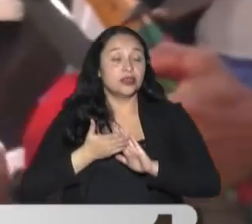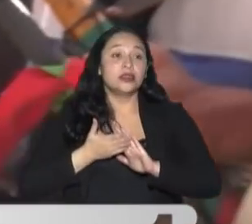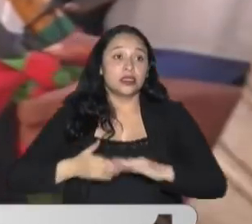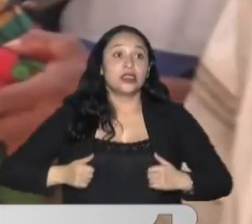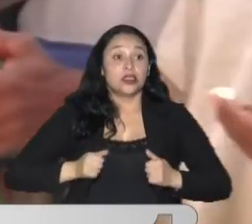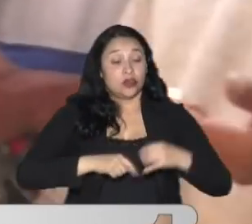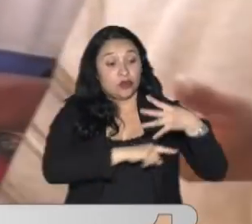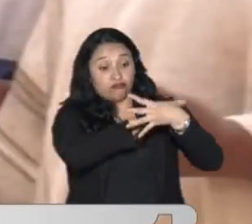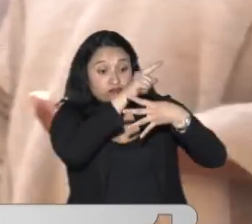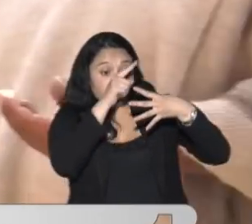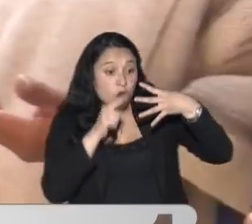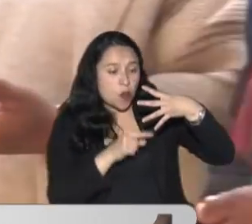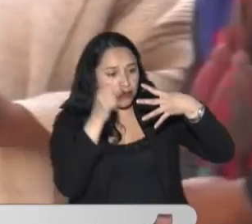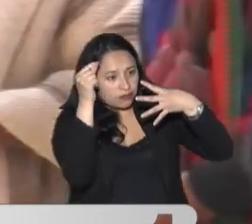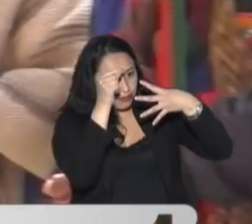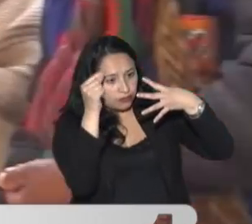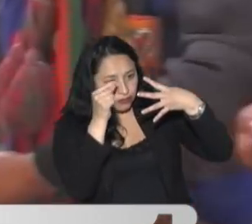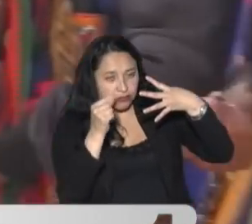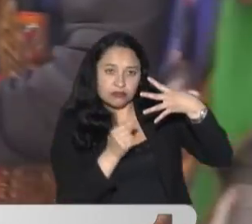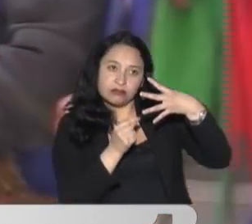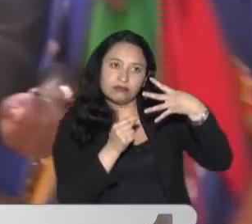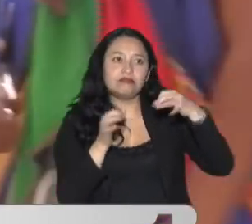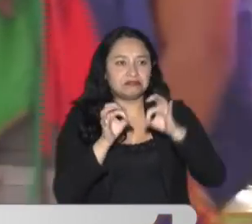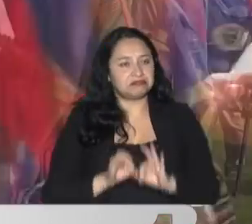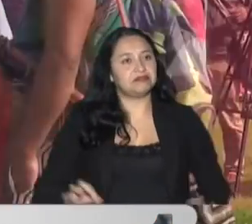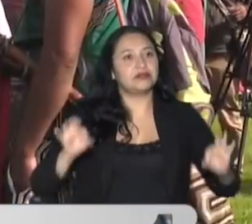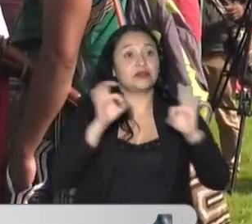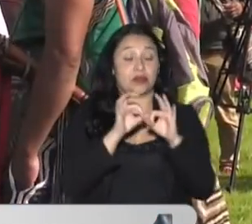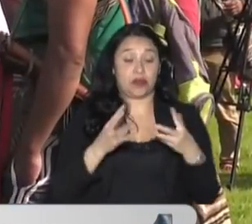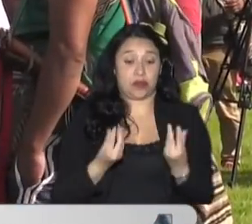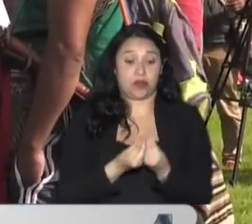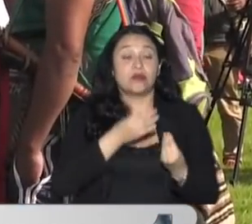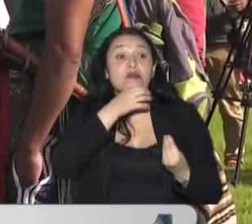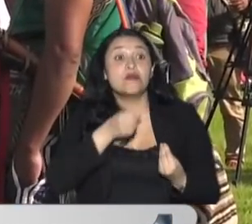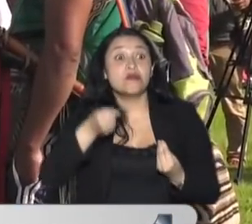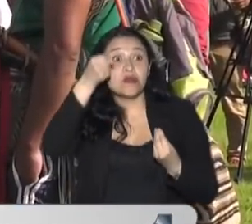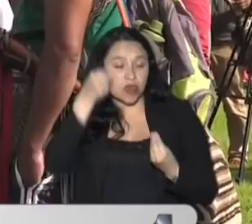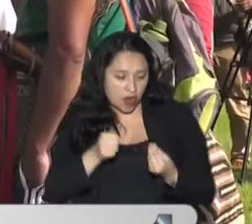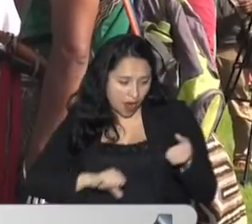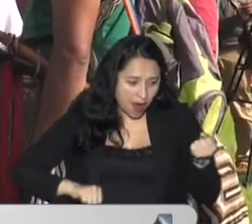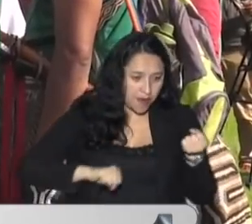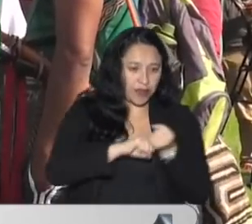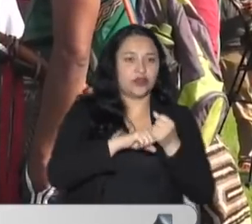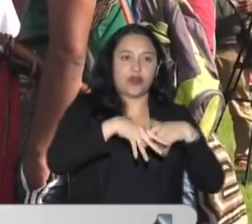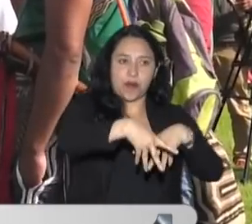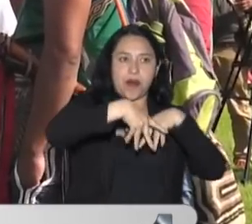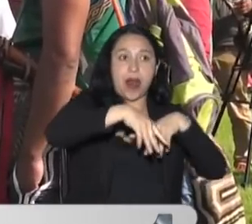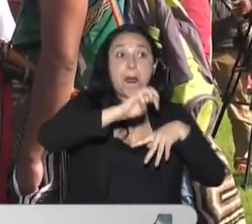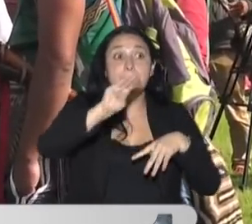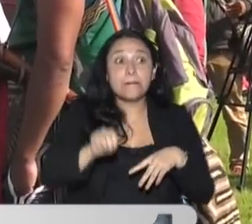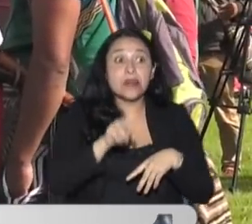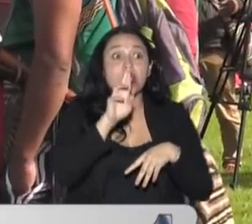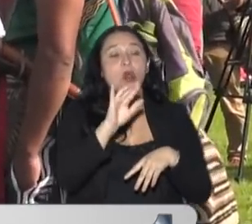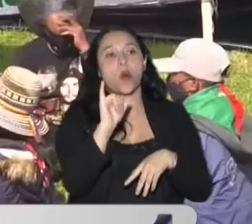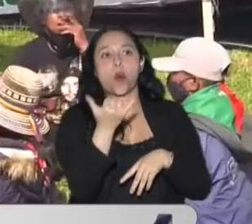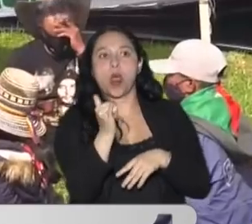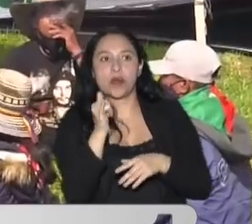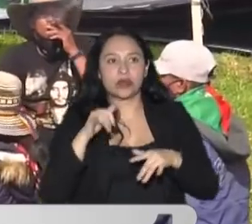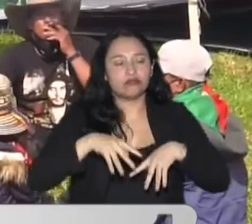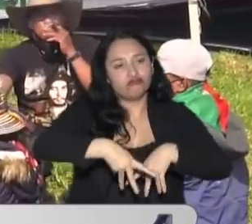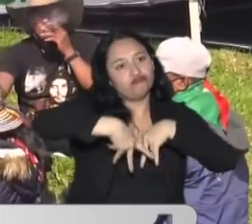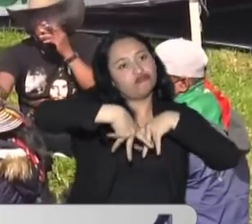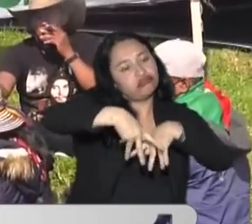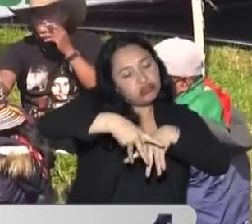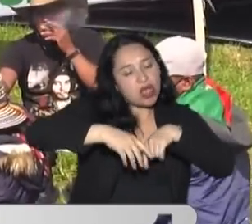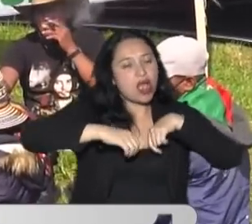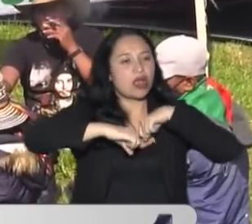son 4 puntos. La minga se unirá al paro nacional del día miércoles y jueves. Durante las marchas solo habrá presencia de gestores